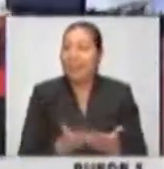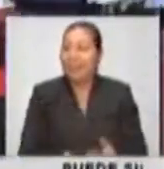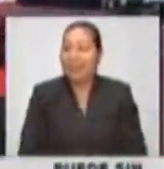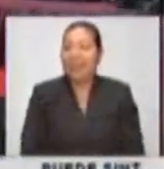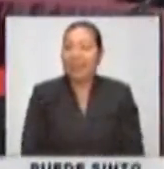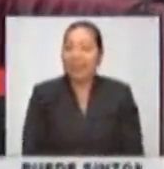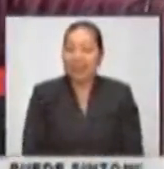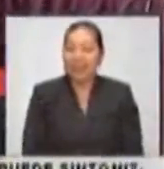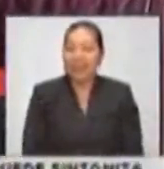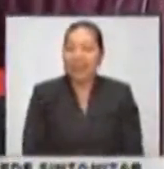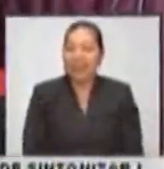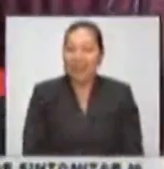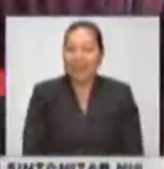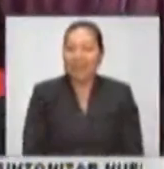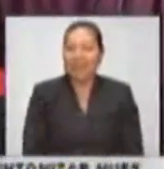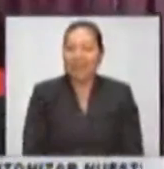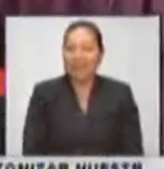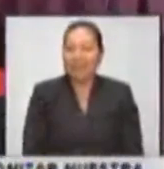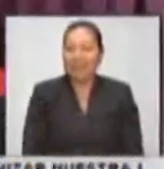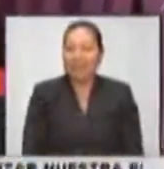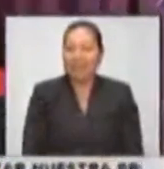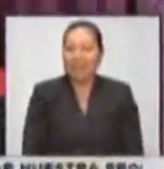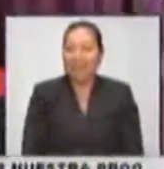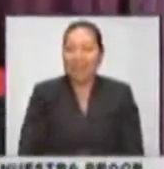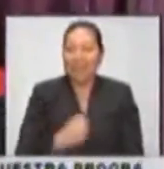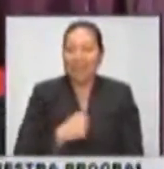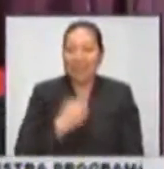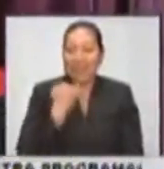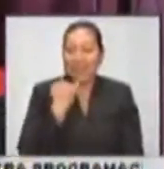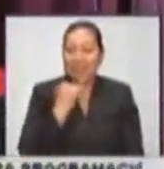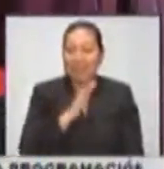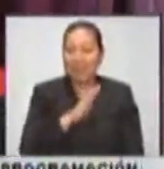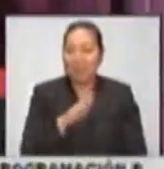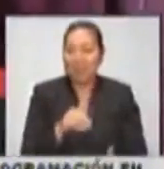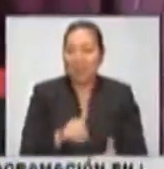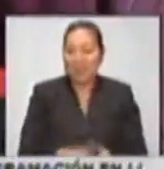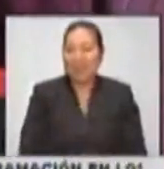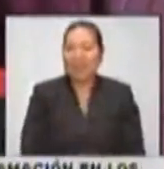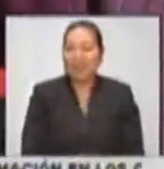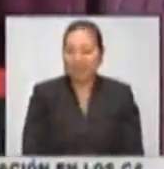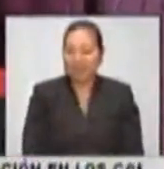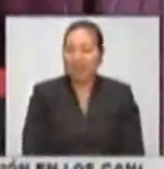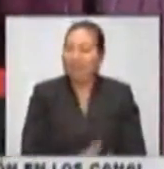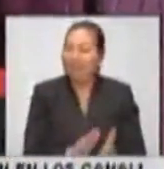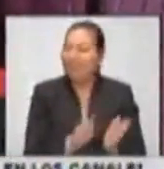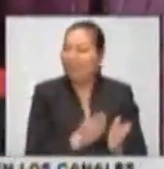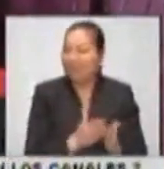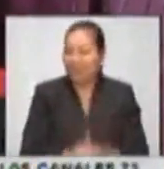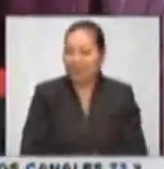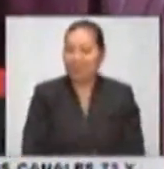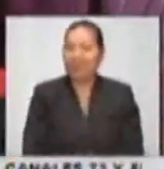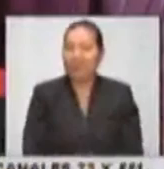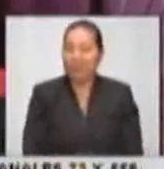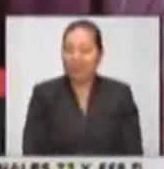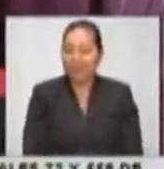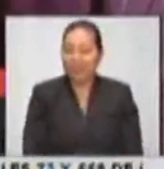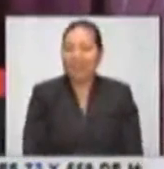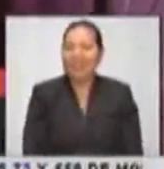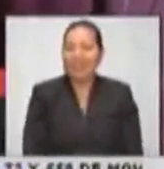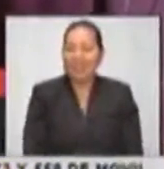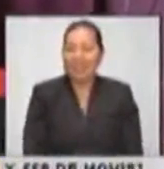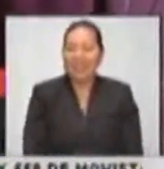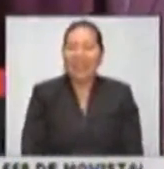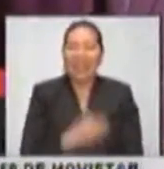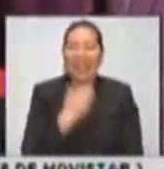información, que lamentablemente en este caso la información es enorme y está toda disponible, ¿no? Sí.